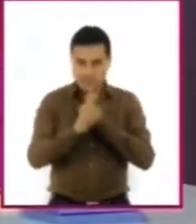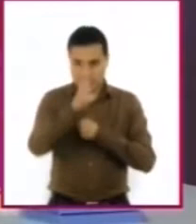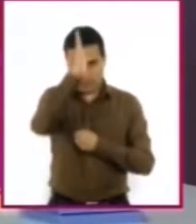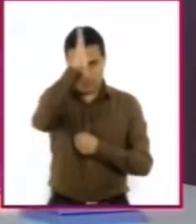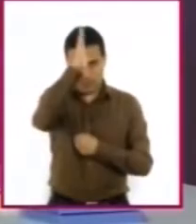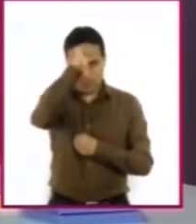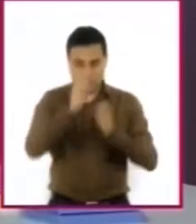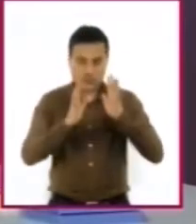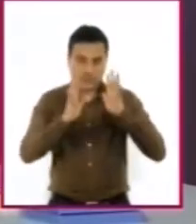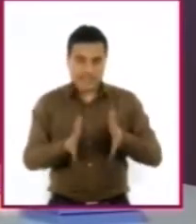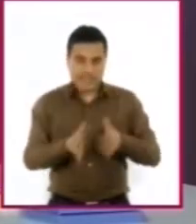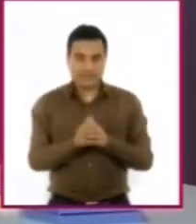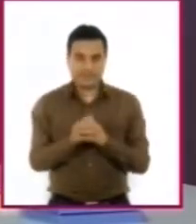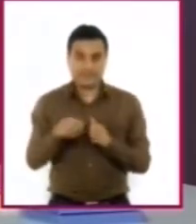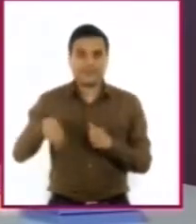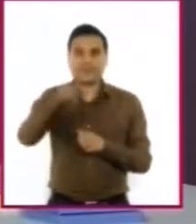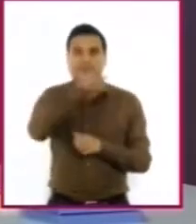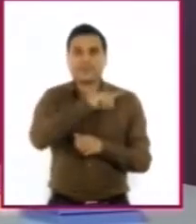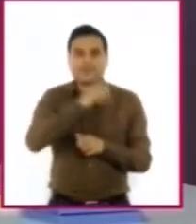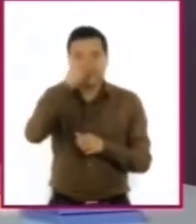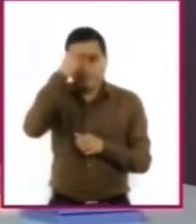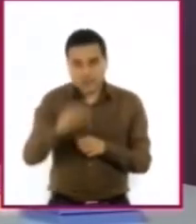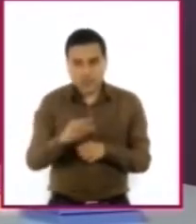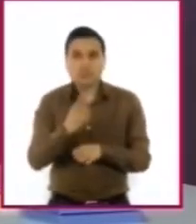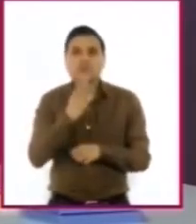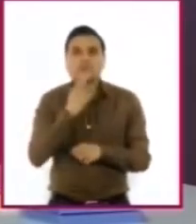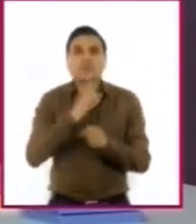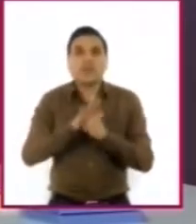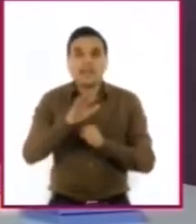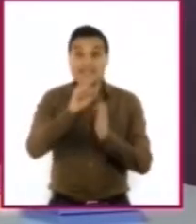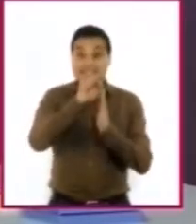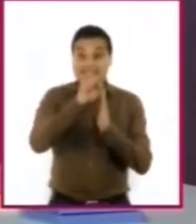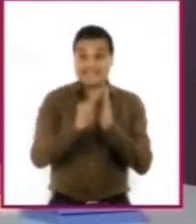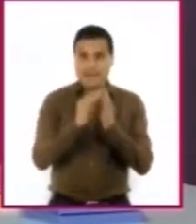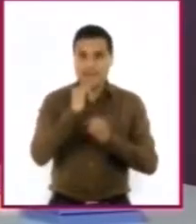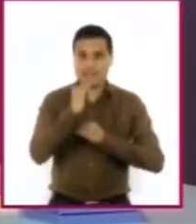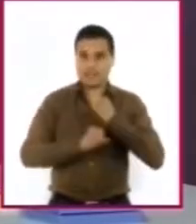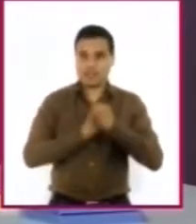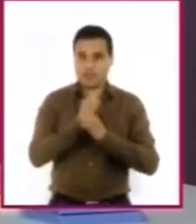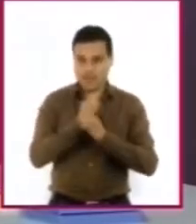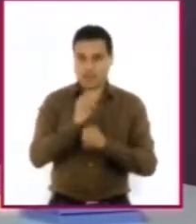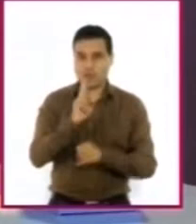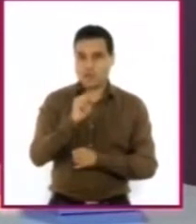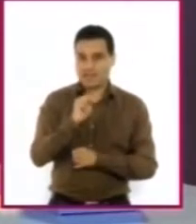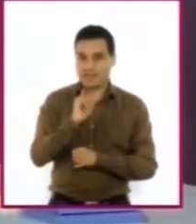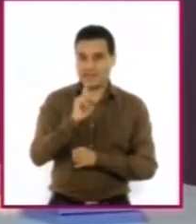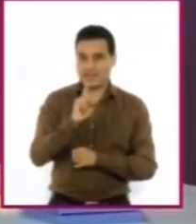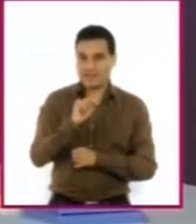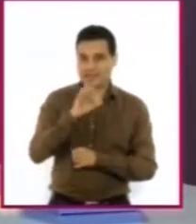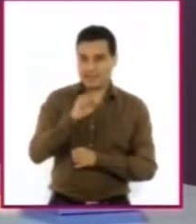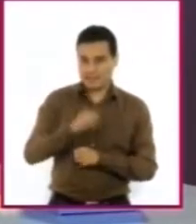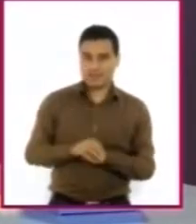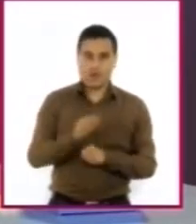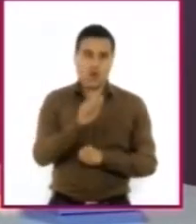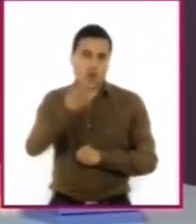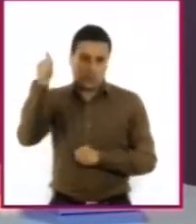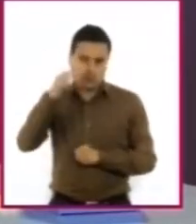Actualmente, nosotros utilizamos el Sistema Internacional de Unidades, aunque en otros países se utiliza el sistema